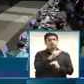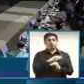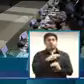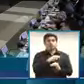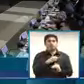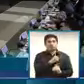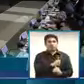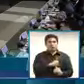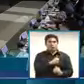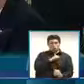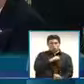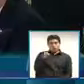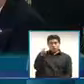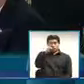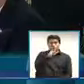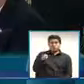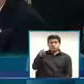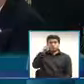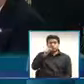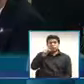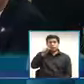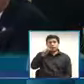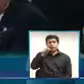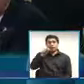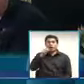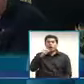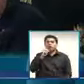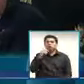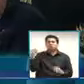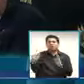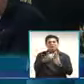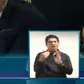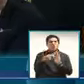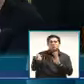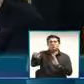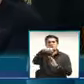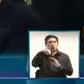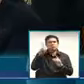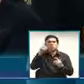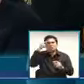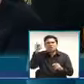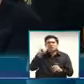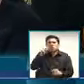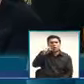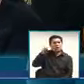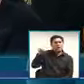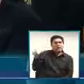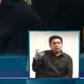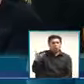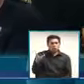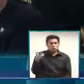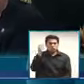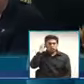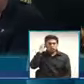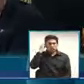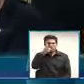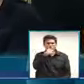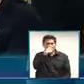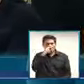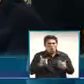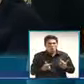actúan siempre los compañeros de semilla al acusar a todos los que no piensan como ellos o no están como ellos de